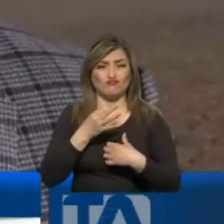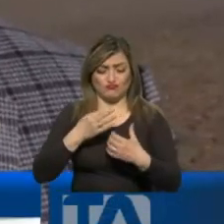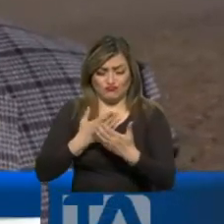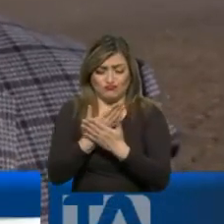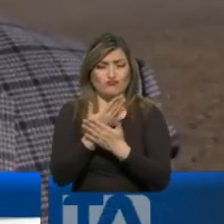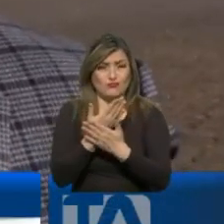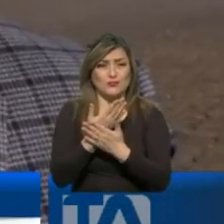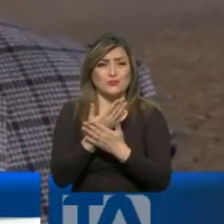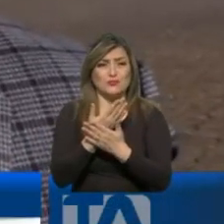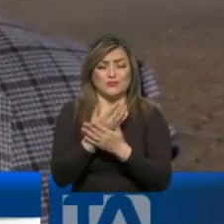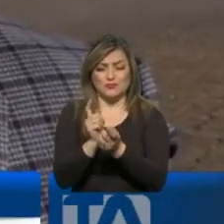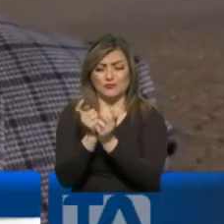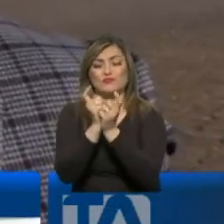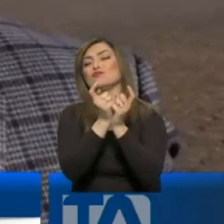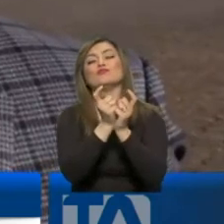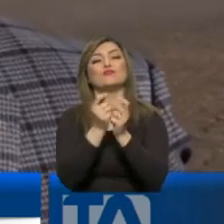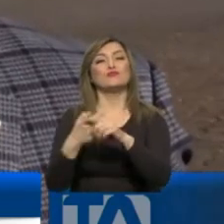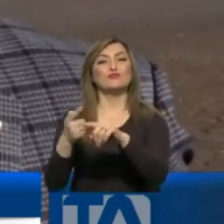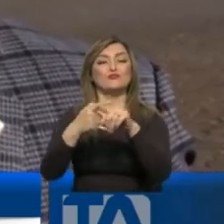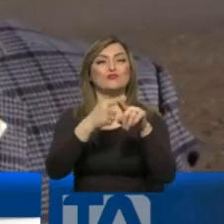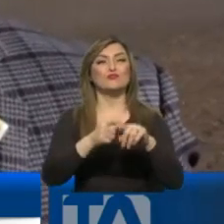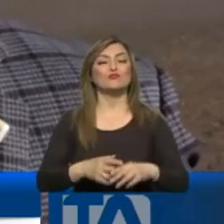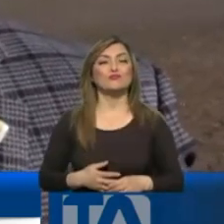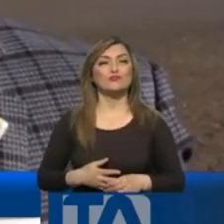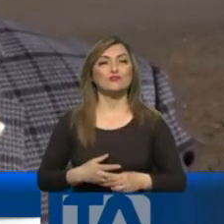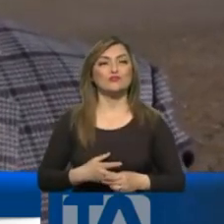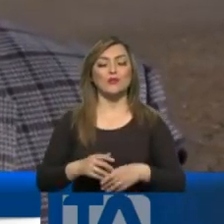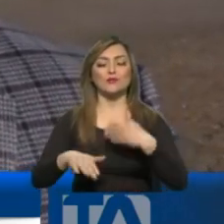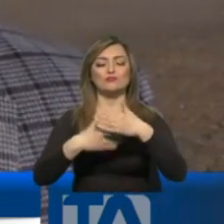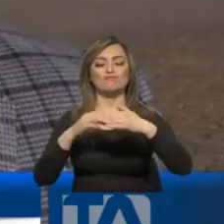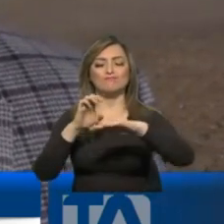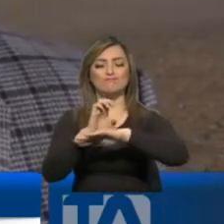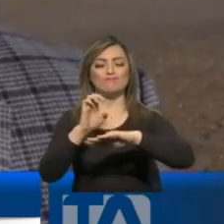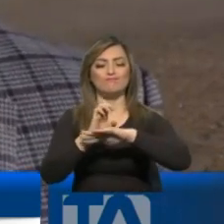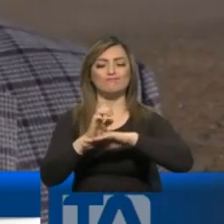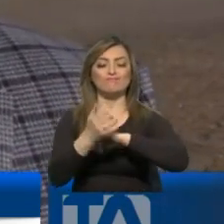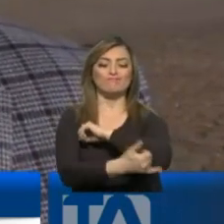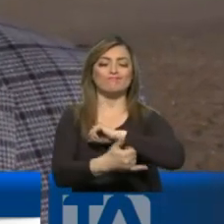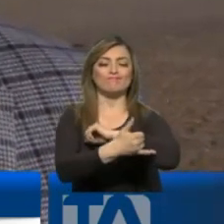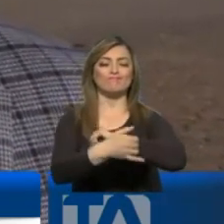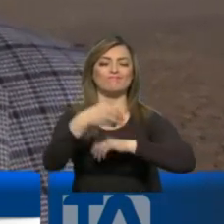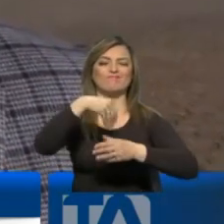país no inhibe que nosotros tengamos las variantes. Generalmente somos países